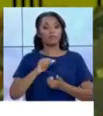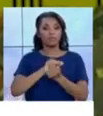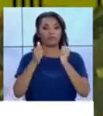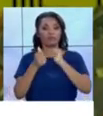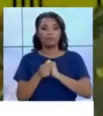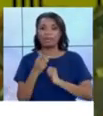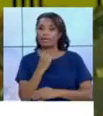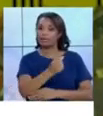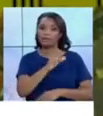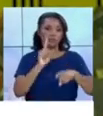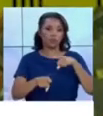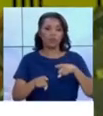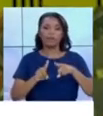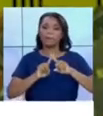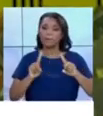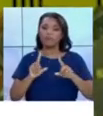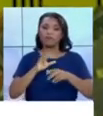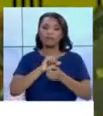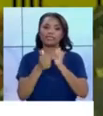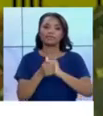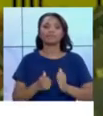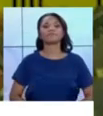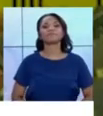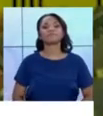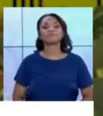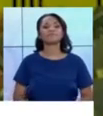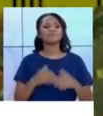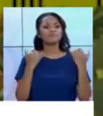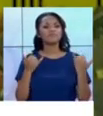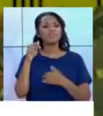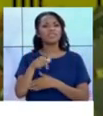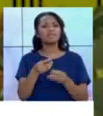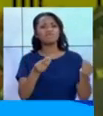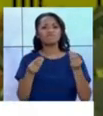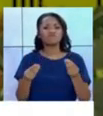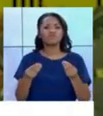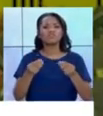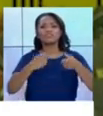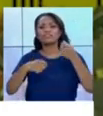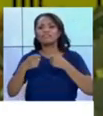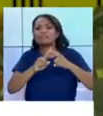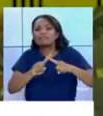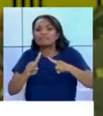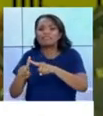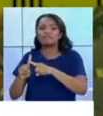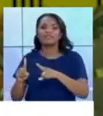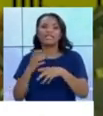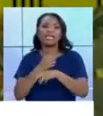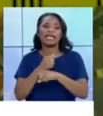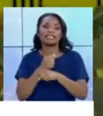vamos a desmontar sobre el tema de los insumos aquí hay monopolios y oligopolios que